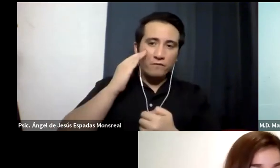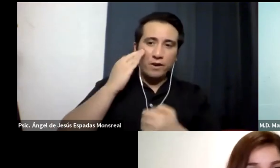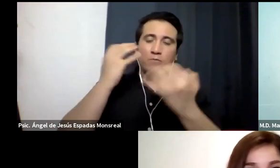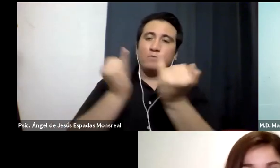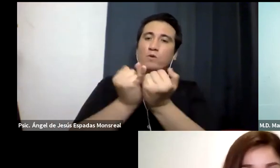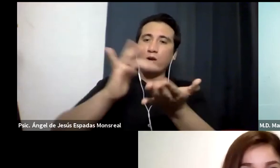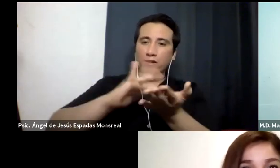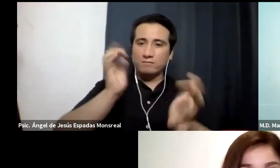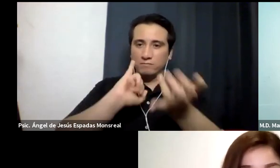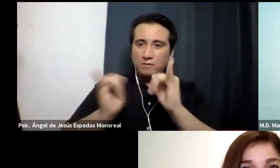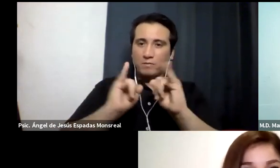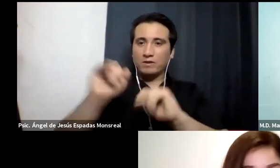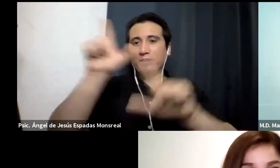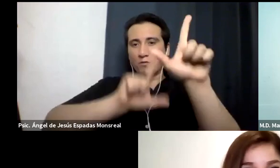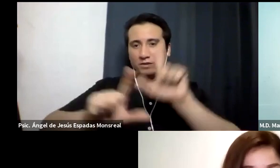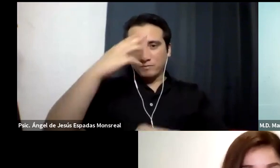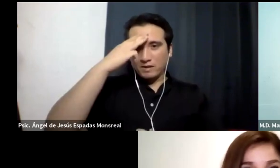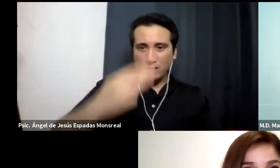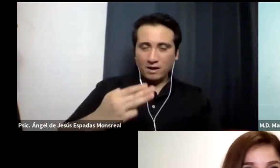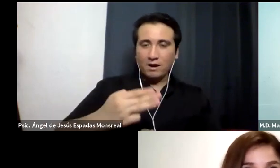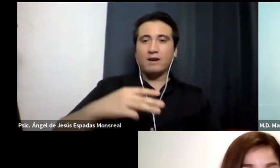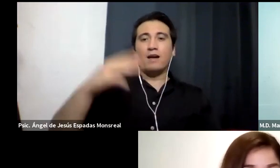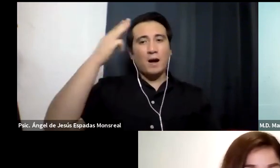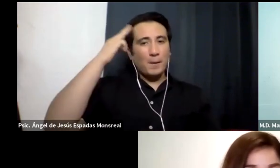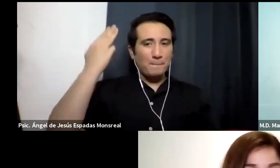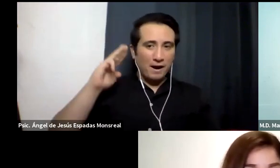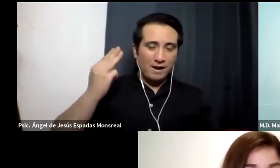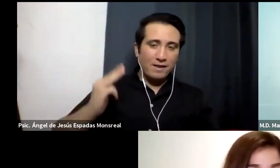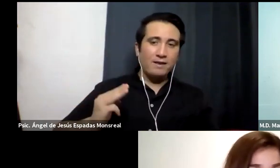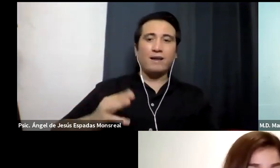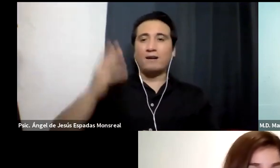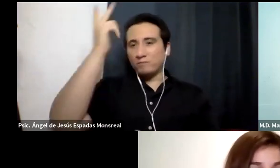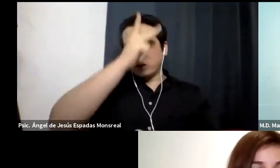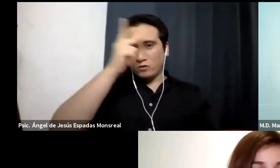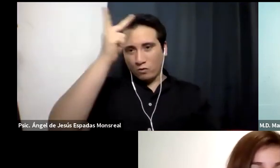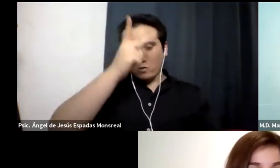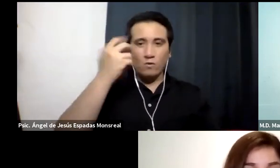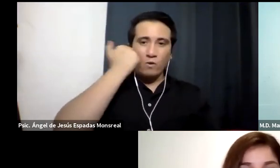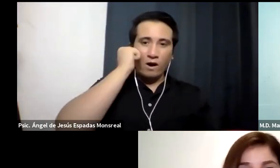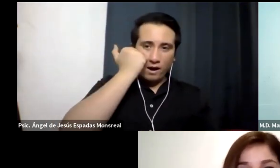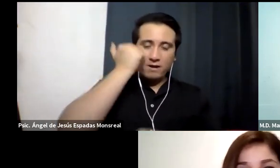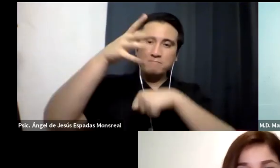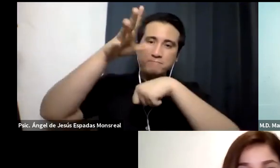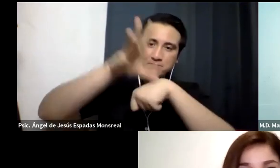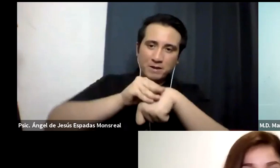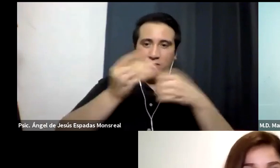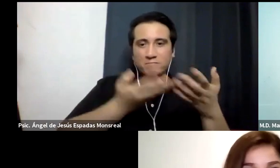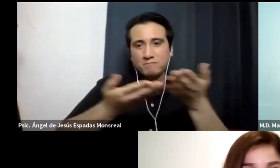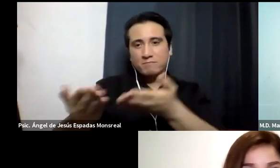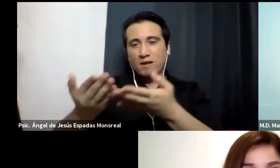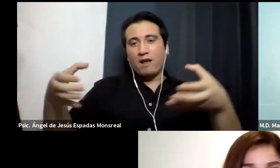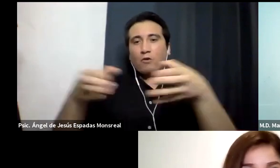de señas mexicana, a la maestra Marina Pérez, al psicólogo Ángel Espadas por permitirnos llegar a la comunidad